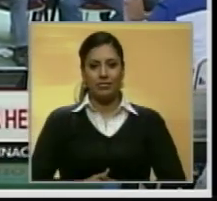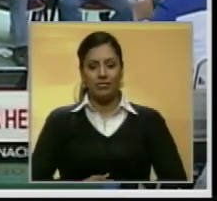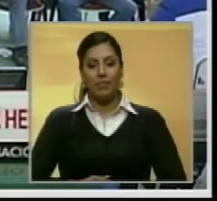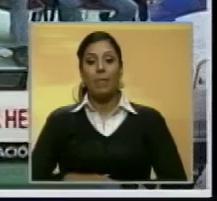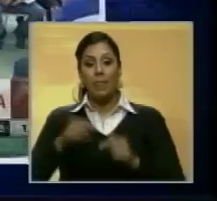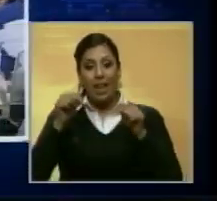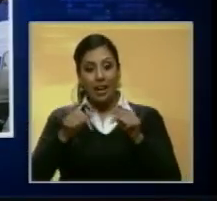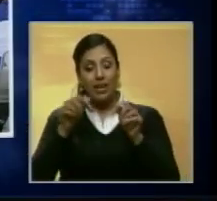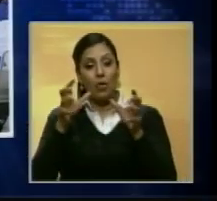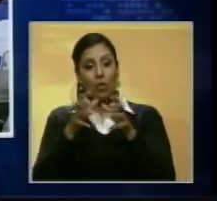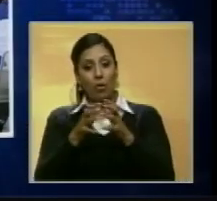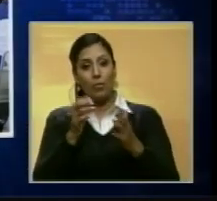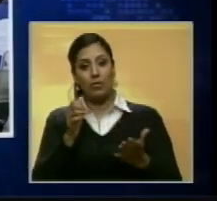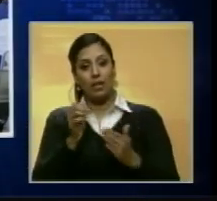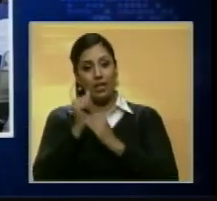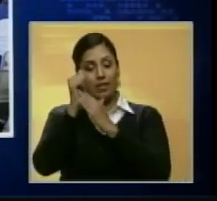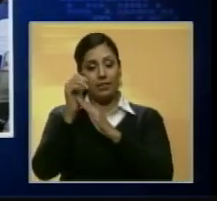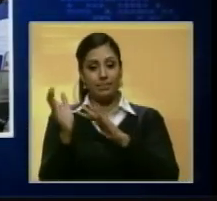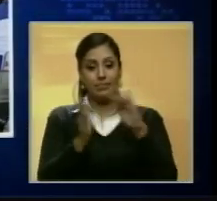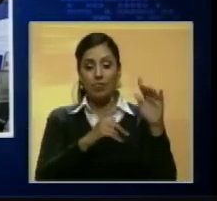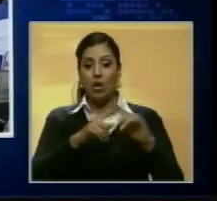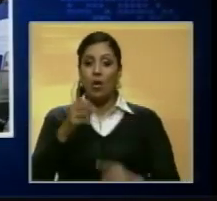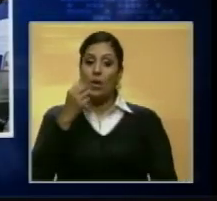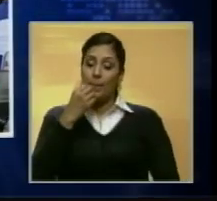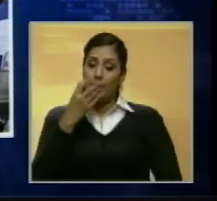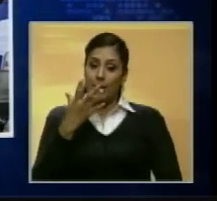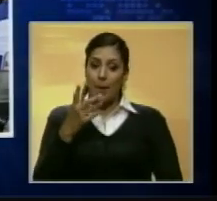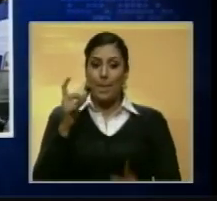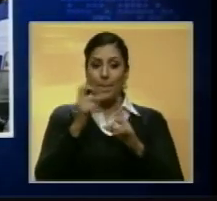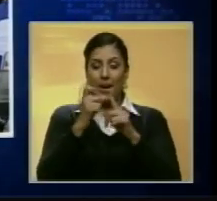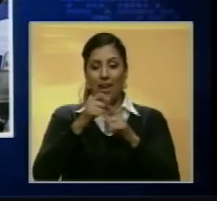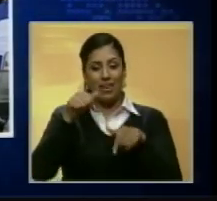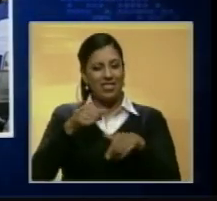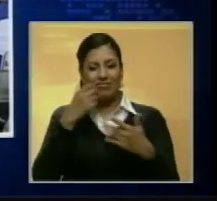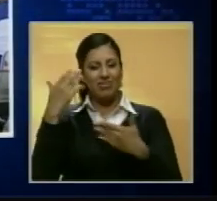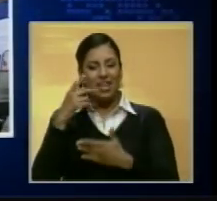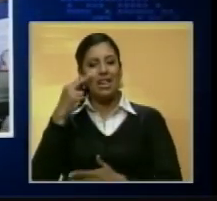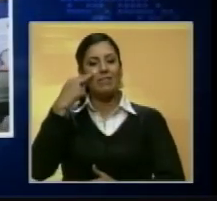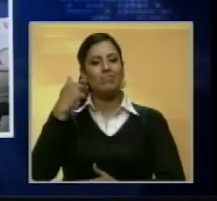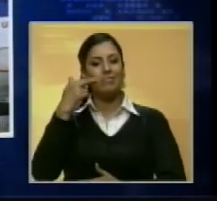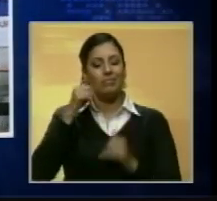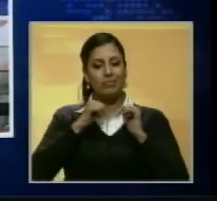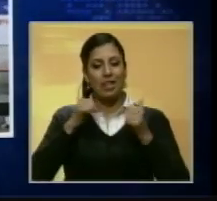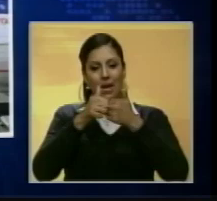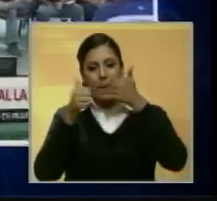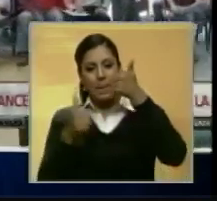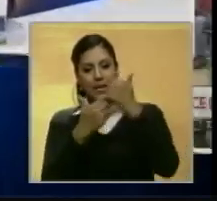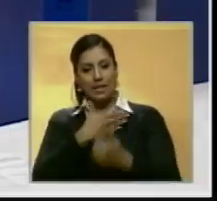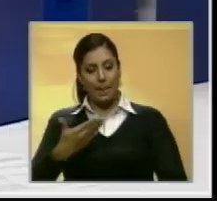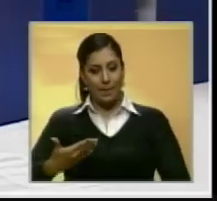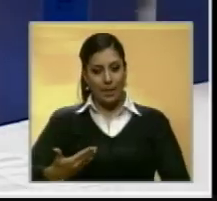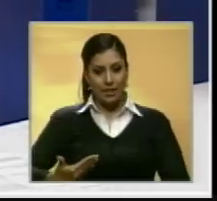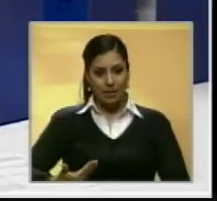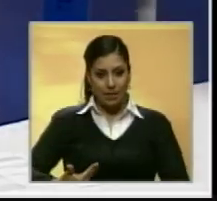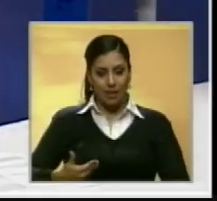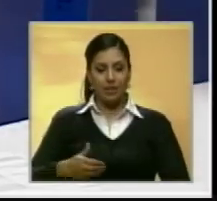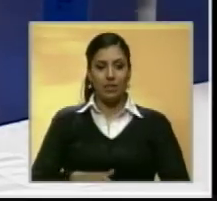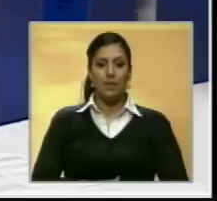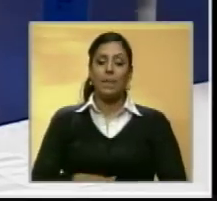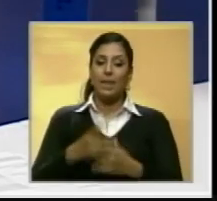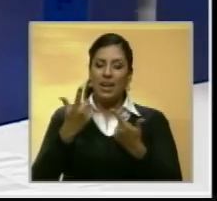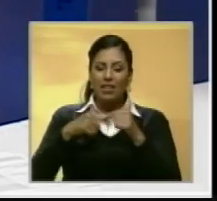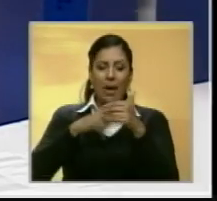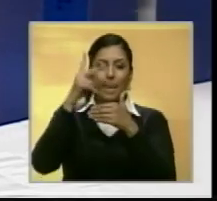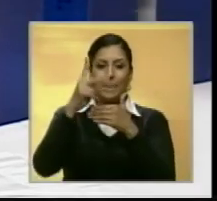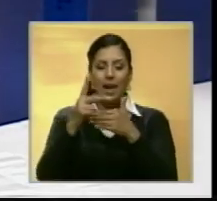Y aquí está la vanguardia. Bien, eran las palabras que en este momento ofrece el vicepresidente ejecutivo de la República, Aristóbulo Istúriz, en